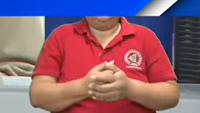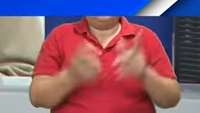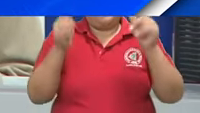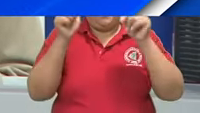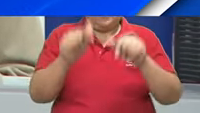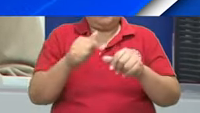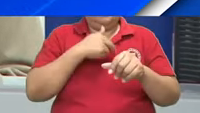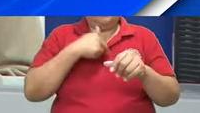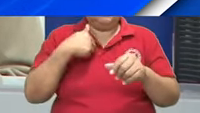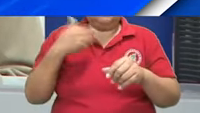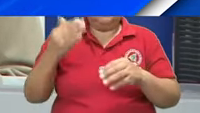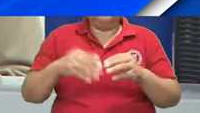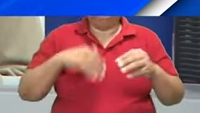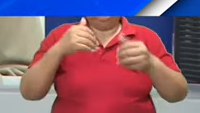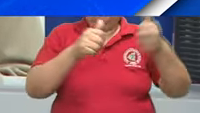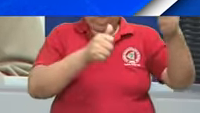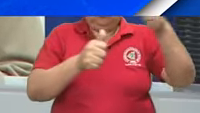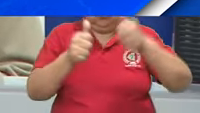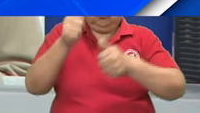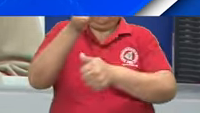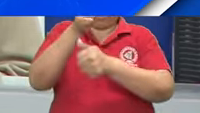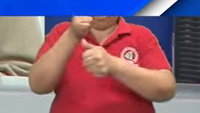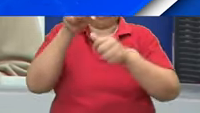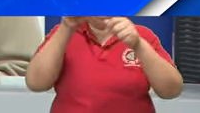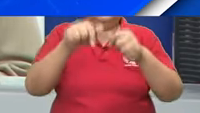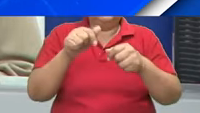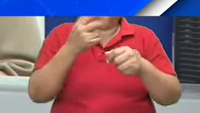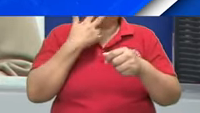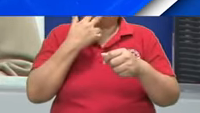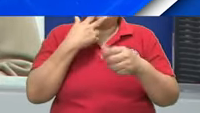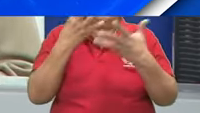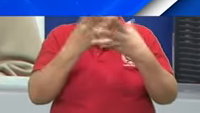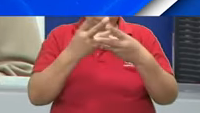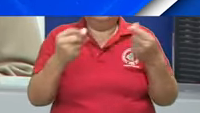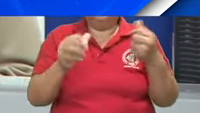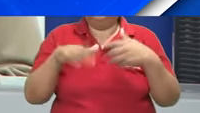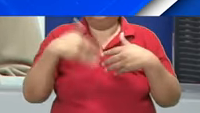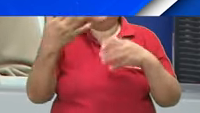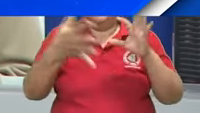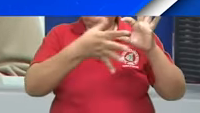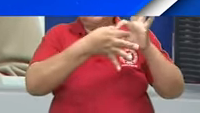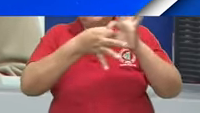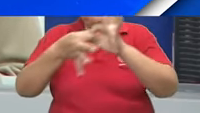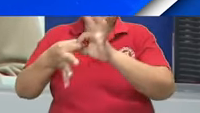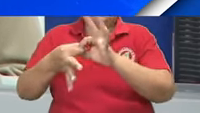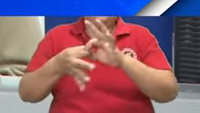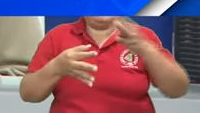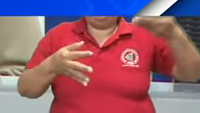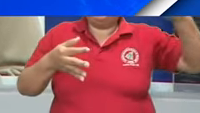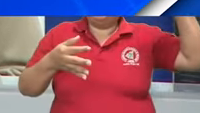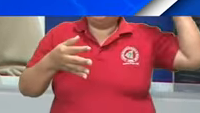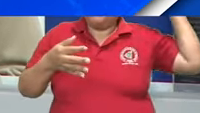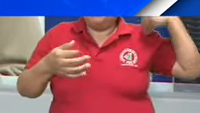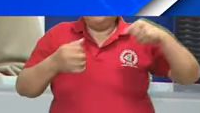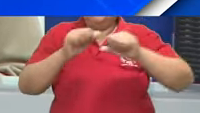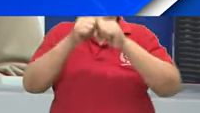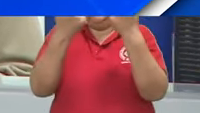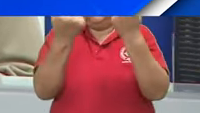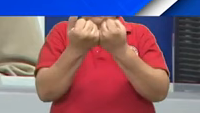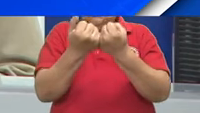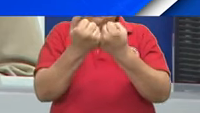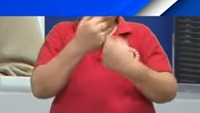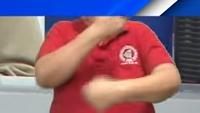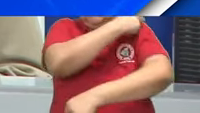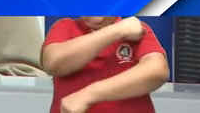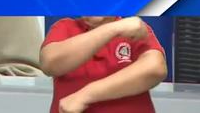la que será sucesora legal sin solución de continuidad de la Asociación